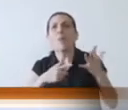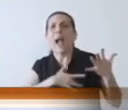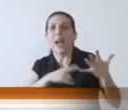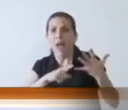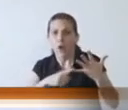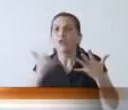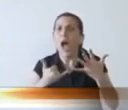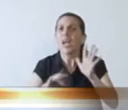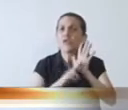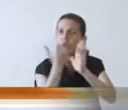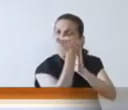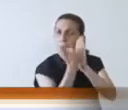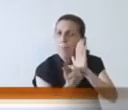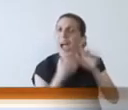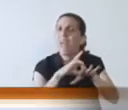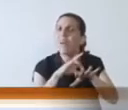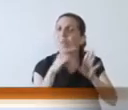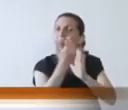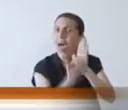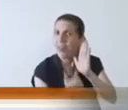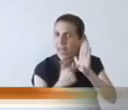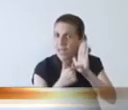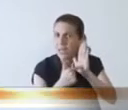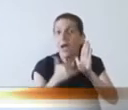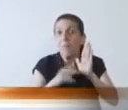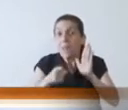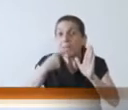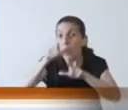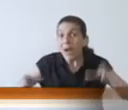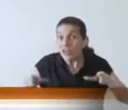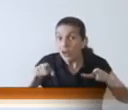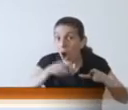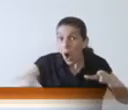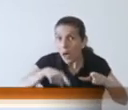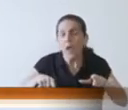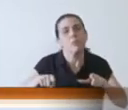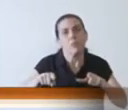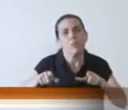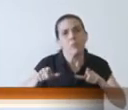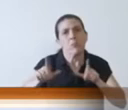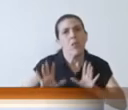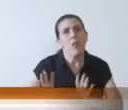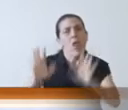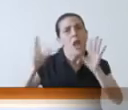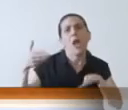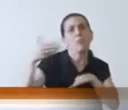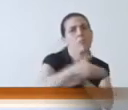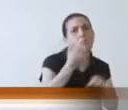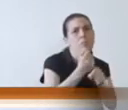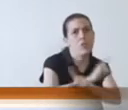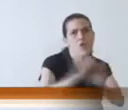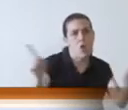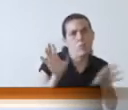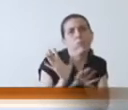una serie de enfermedades en donde a este grupo de trabajadores se los dispensa del deber de asistir al lugar de